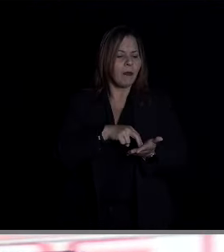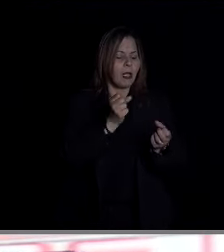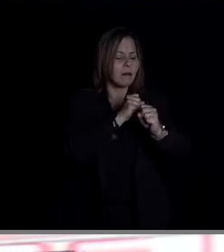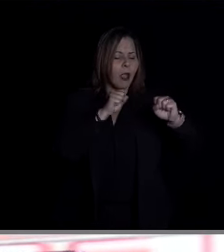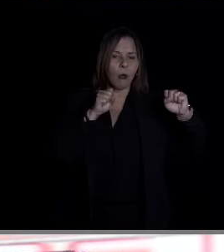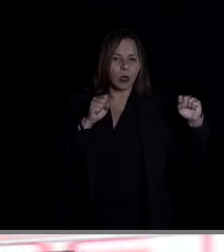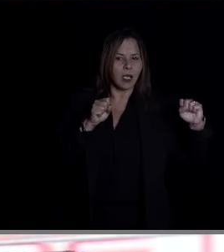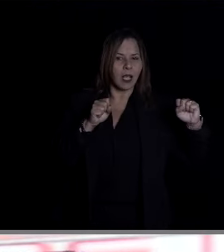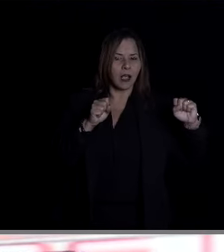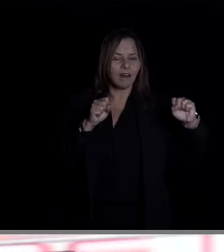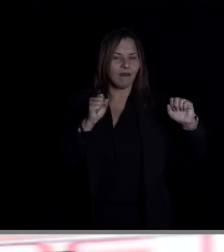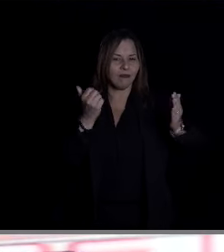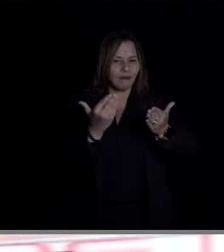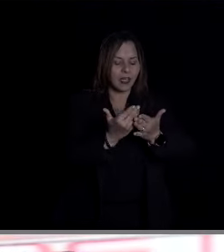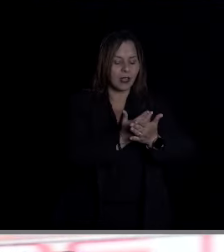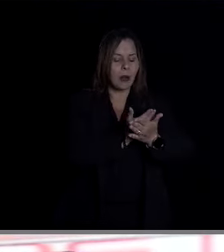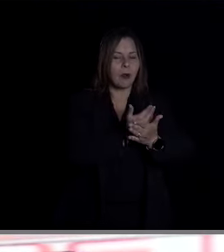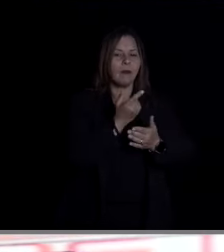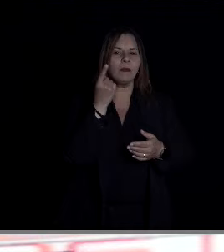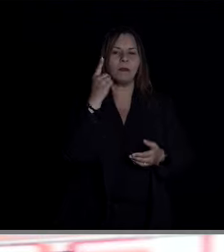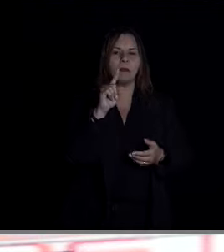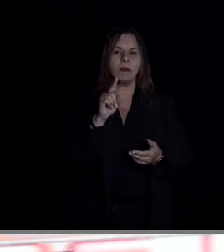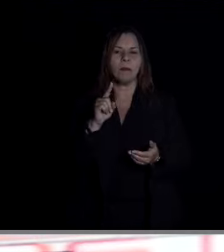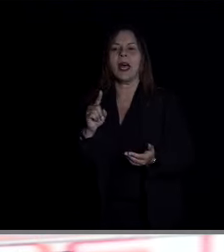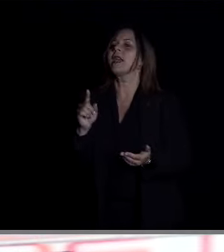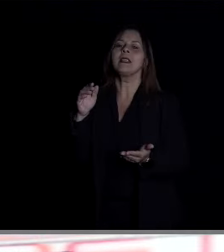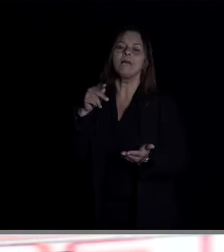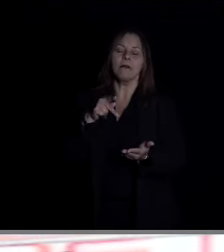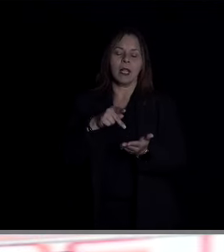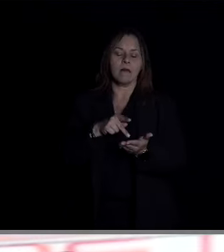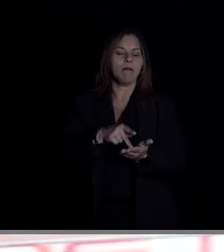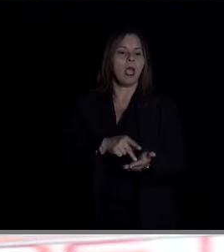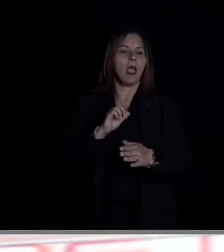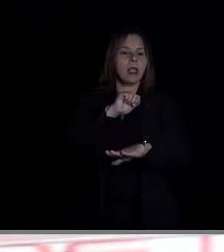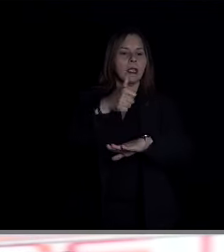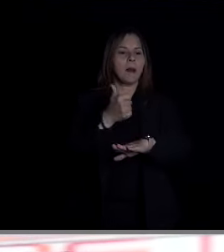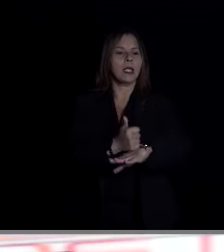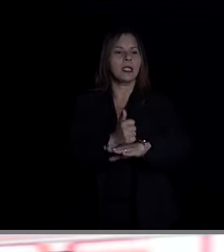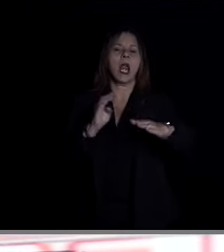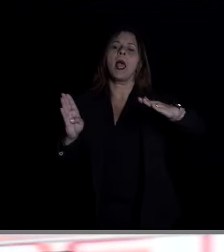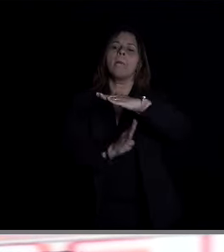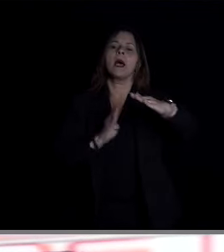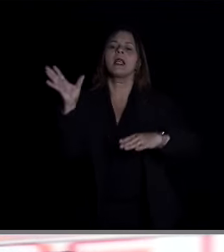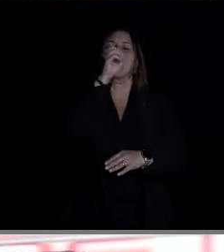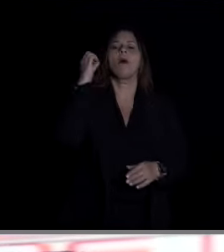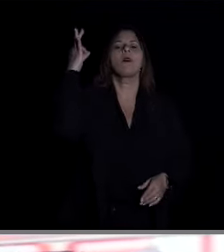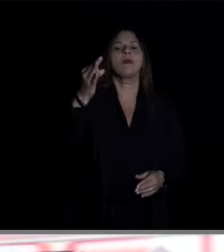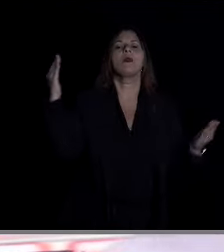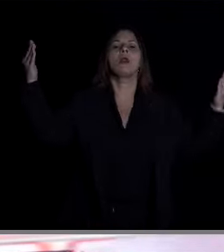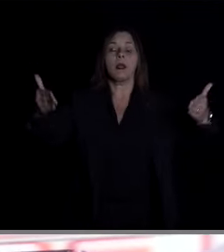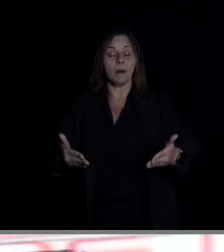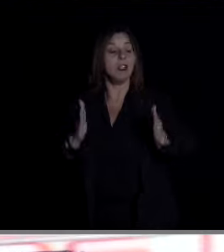seguridad y la innovación, para sentar las bases del Caguas del futuro. Los invito a